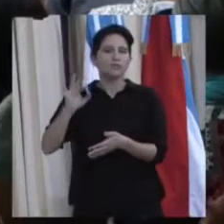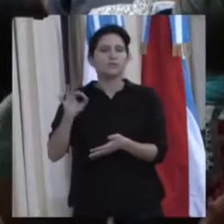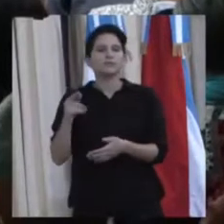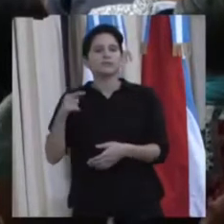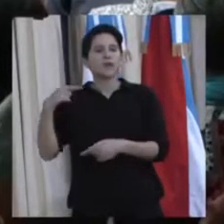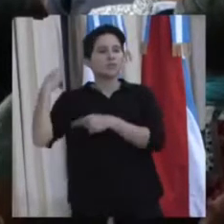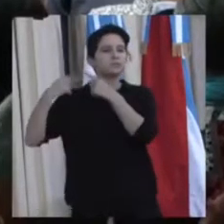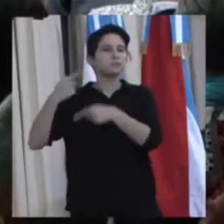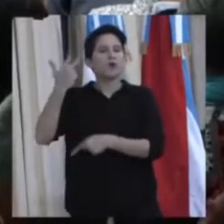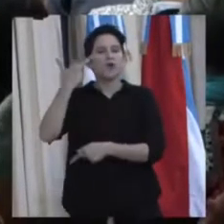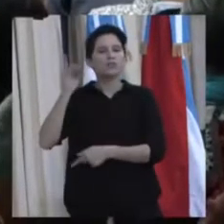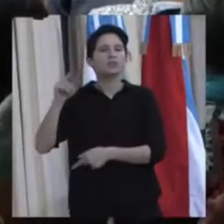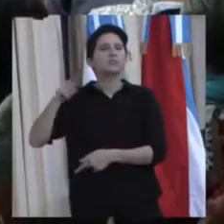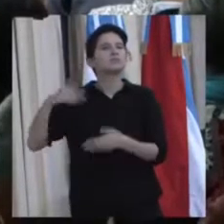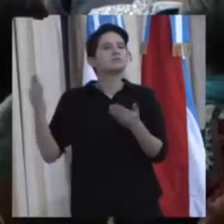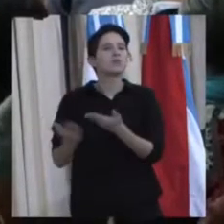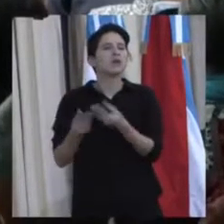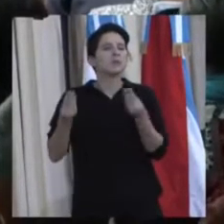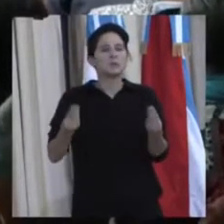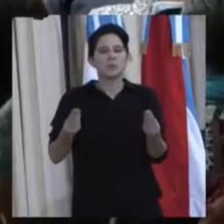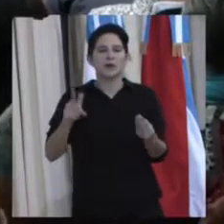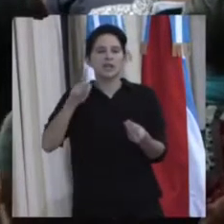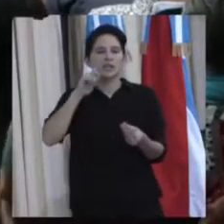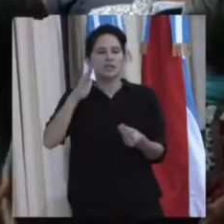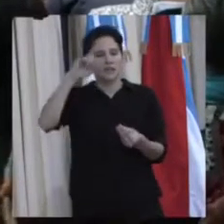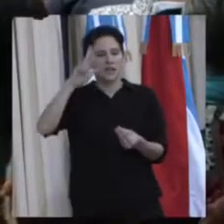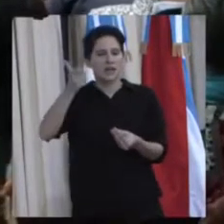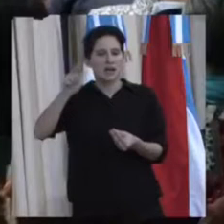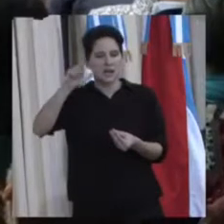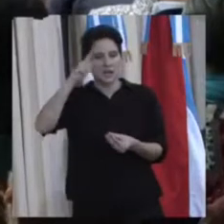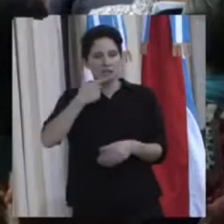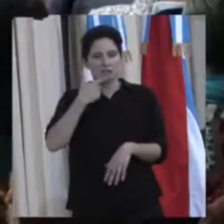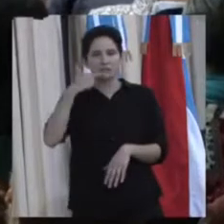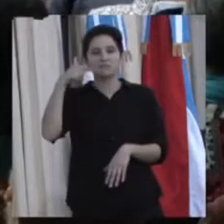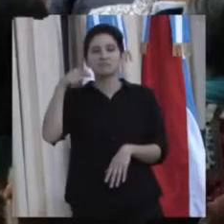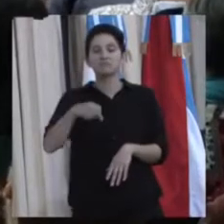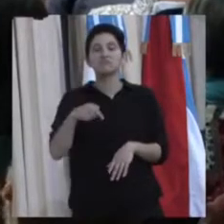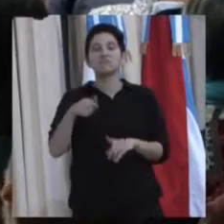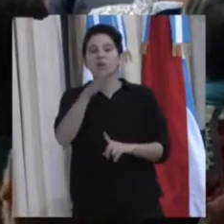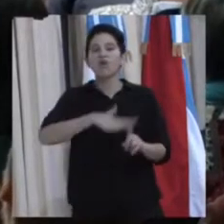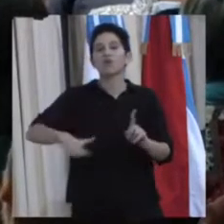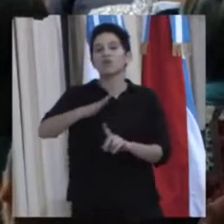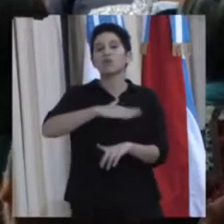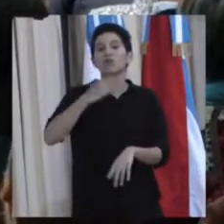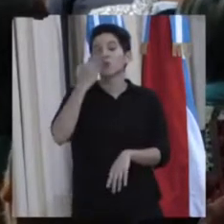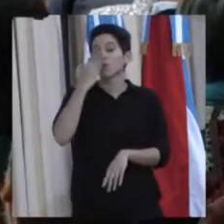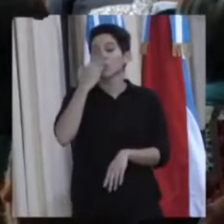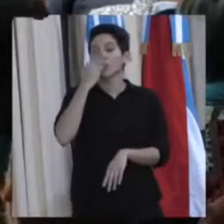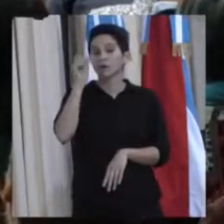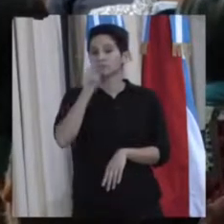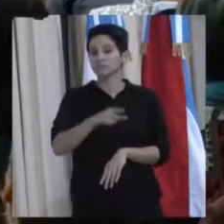fundado sobre principios liberales. En ese escenario, la provincia de Córdoba es